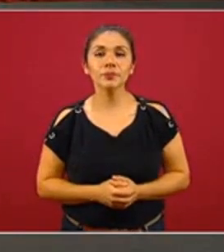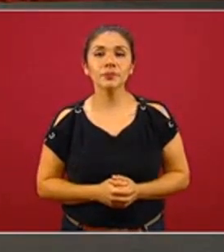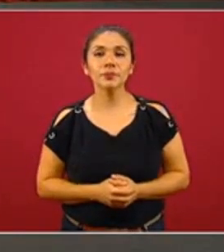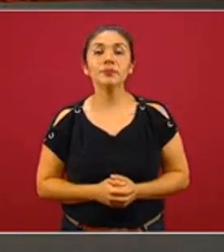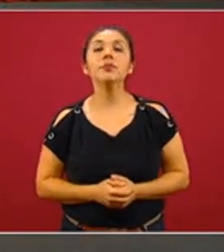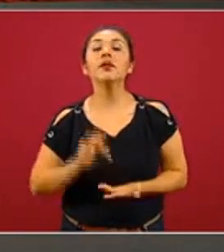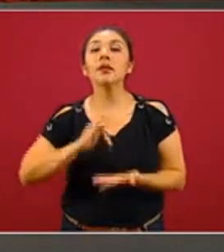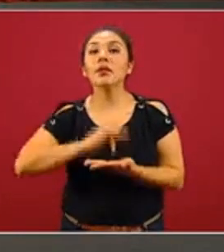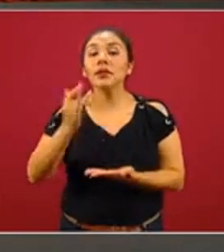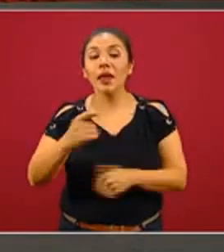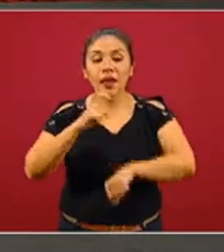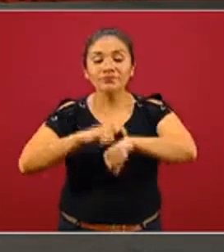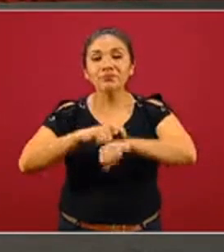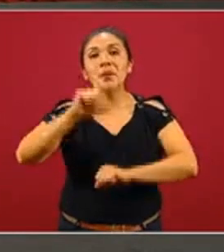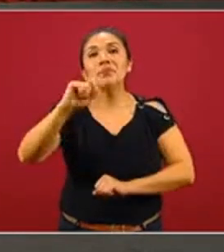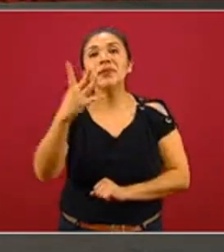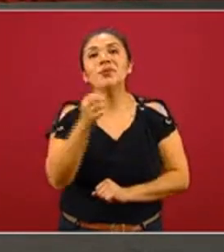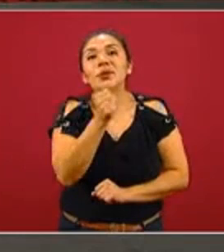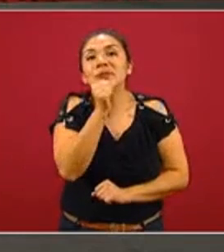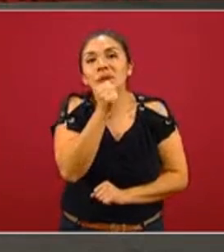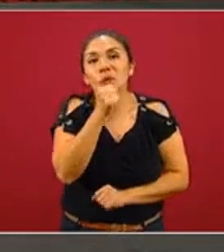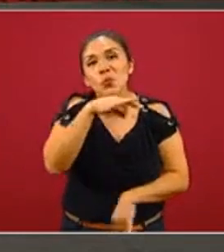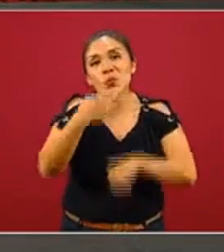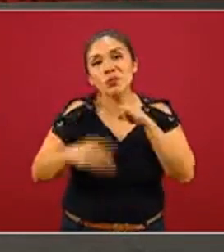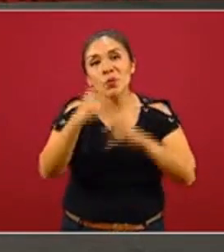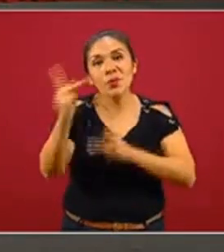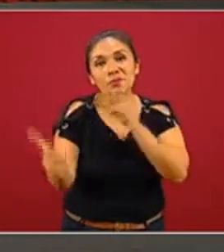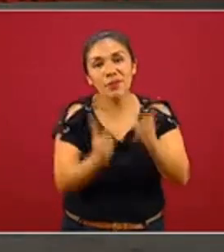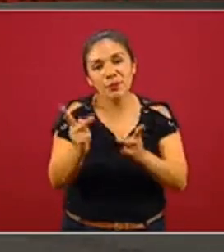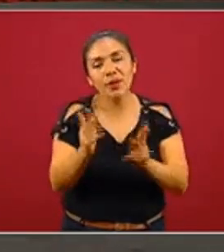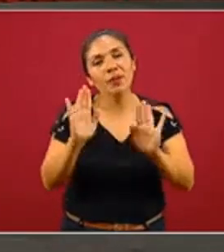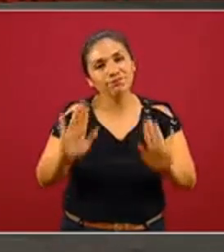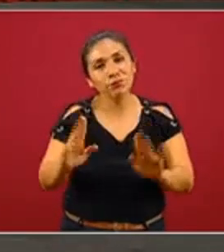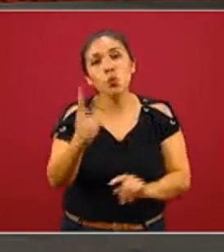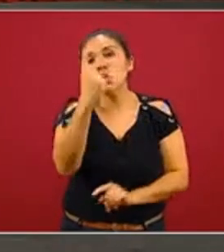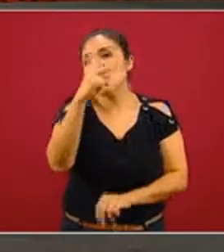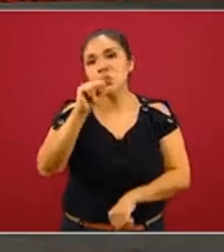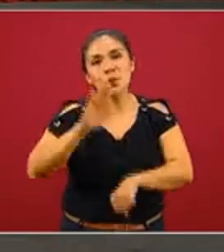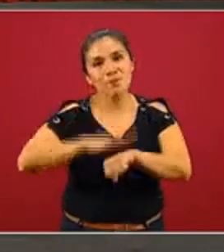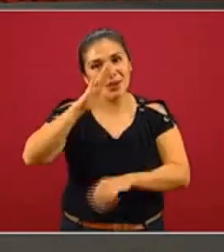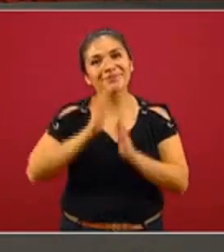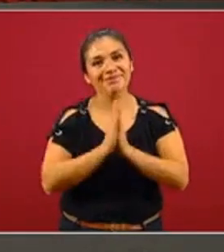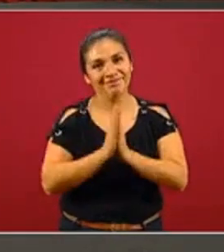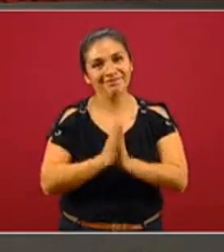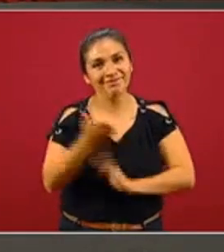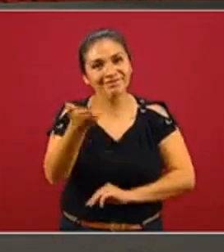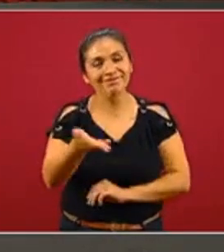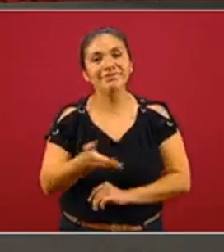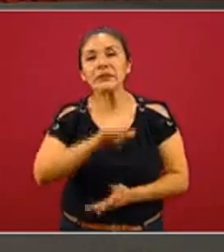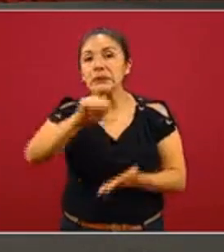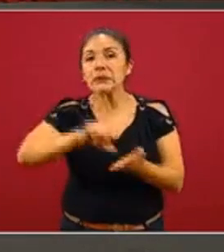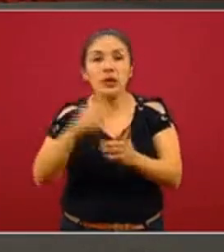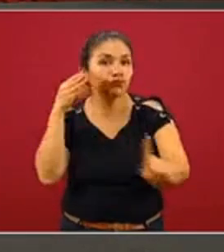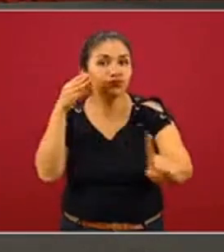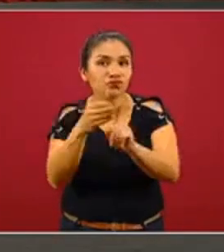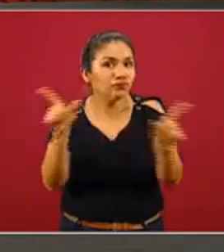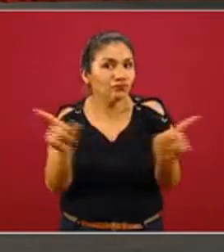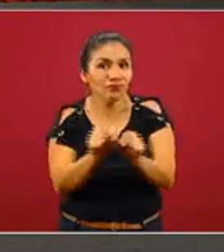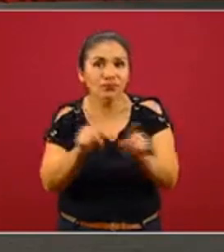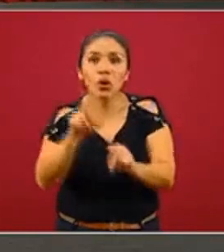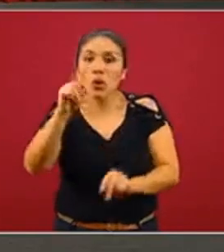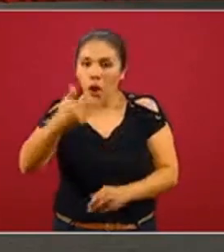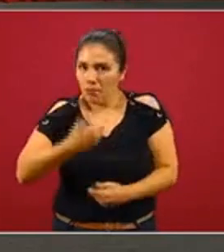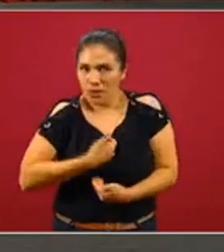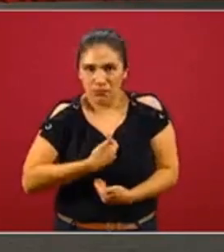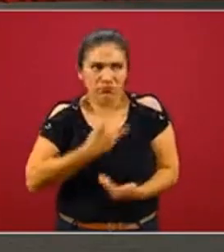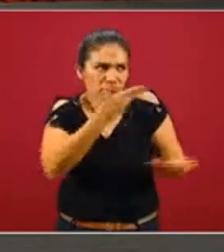24 segundos para la última pregunta. Solo vamos a dar espacio a una, por favor. Muy centrada, muy sintética. No me la hagan a mí,